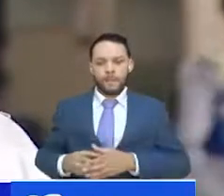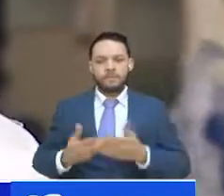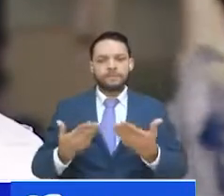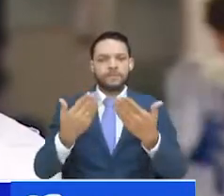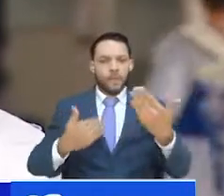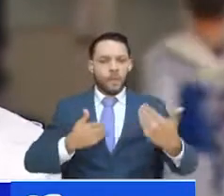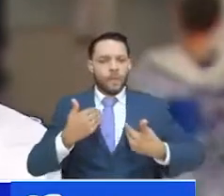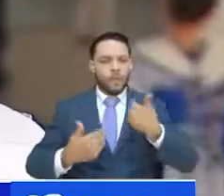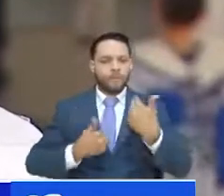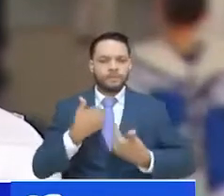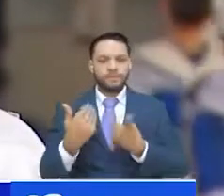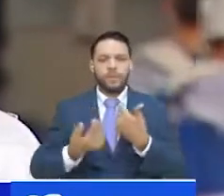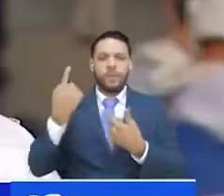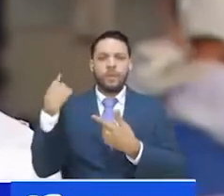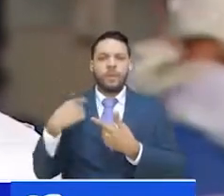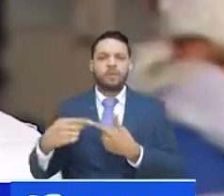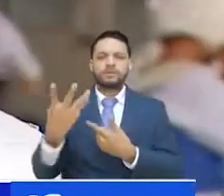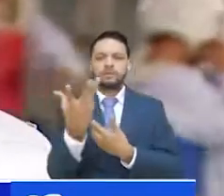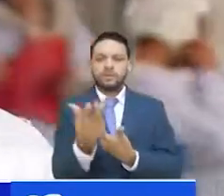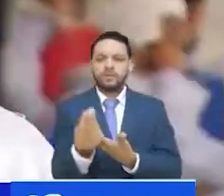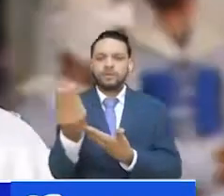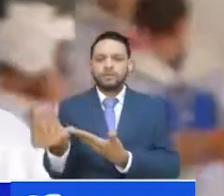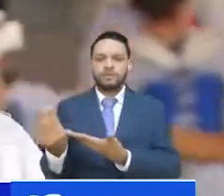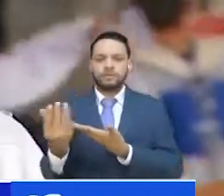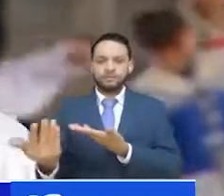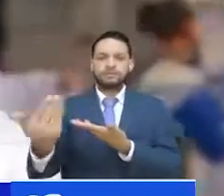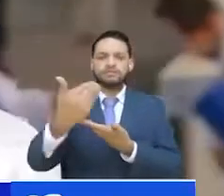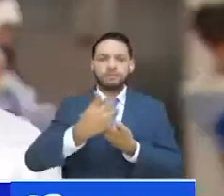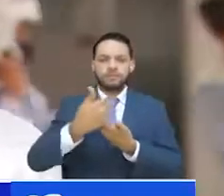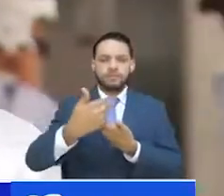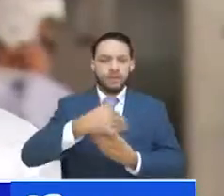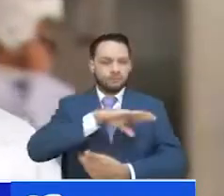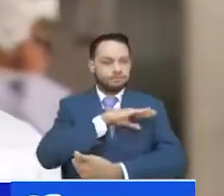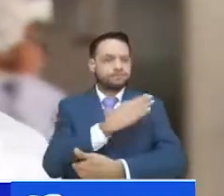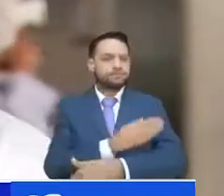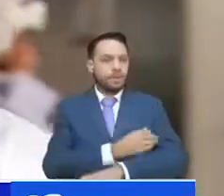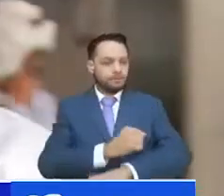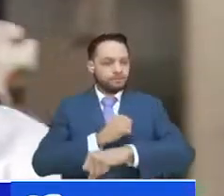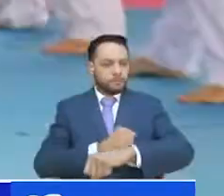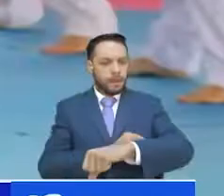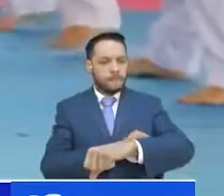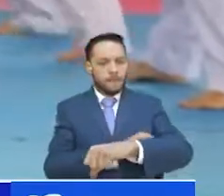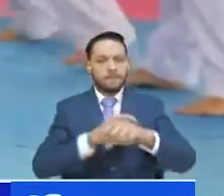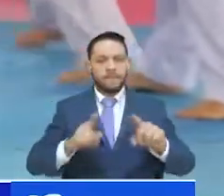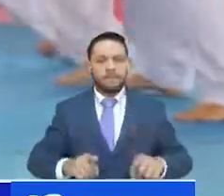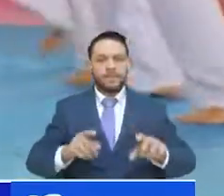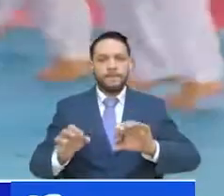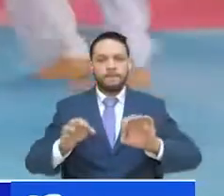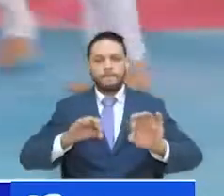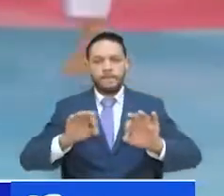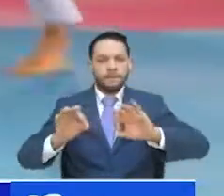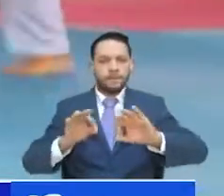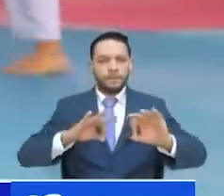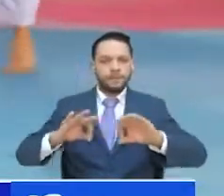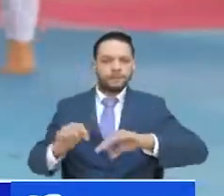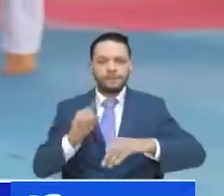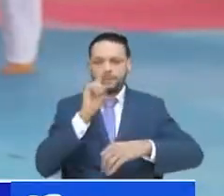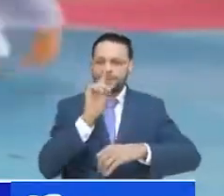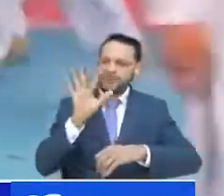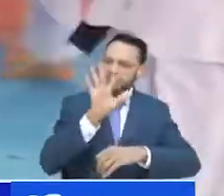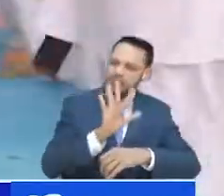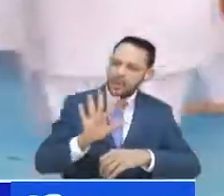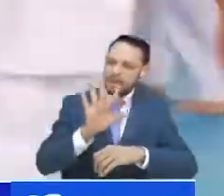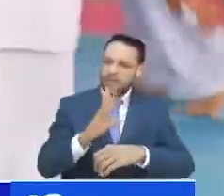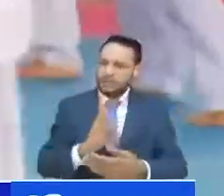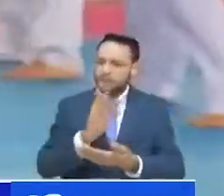contento de que vengan otras delegaciones que son muy potencia y muy, muy, muy bien preparadas también. Finalmente, este Nacional Infantil pondrá